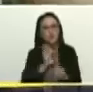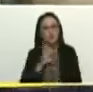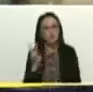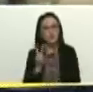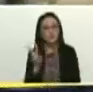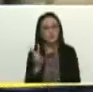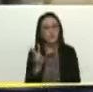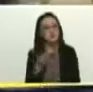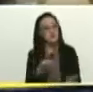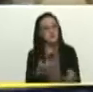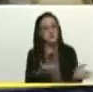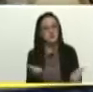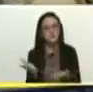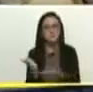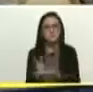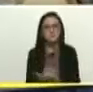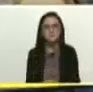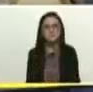Venezuela. Bienvenidas.